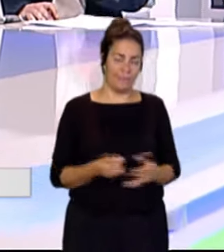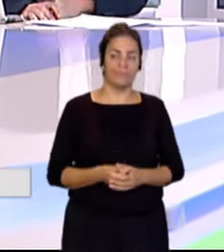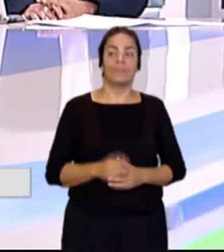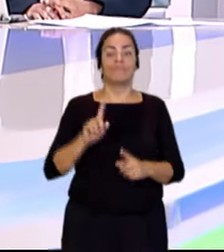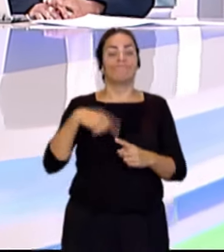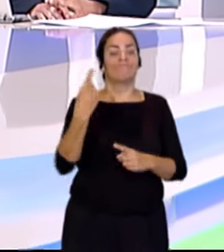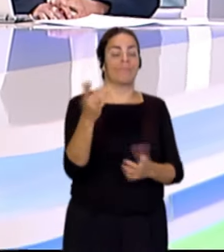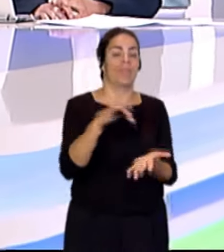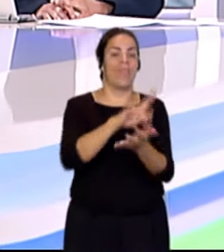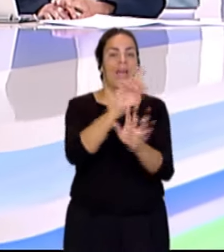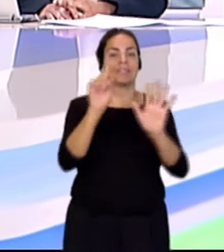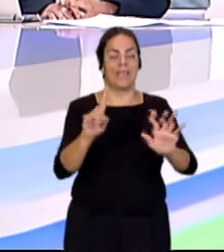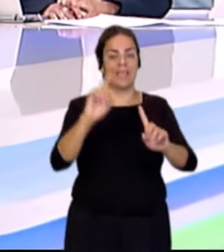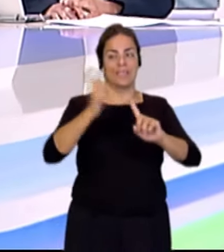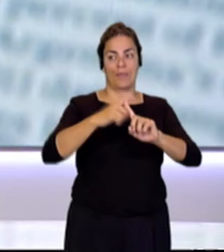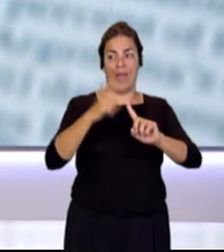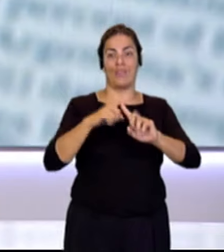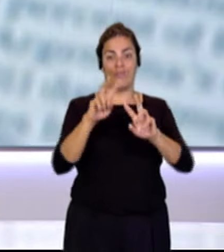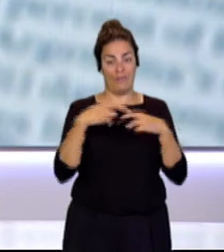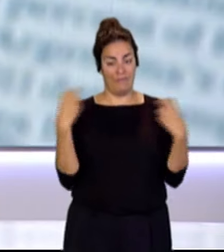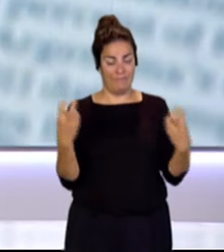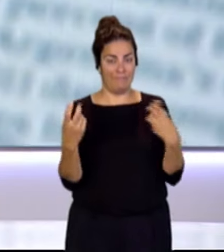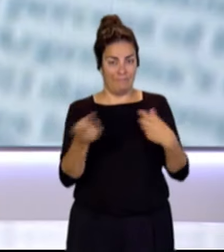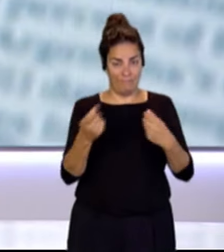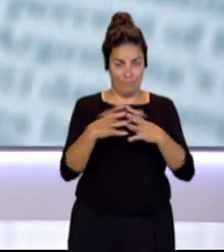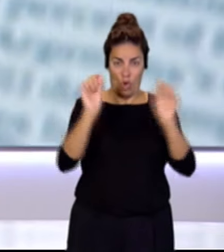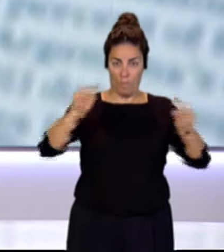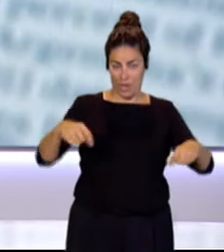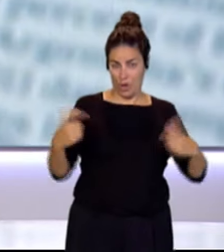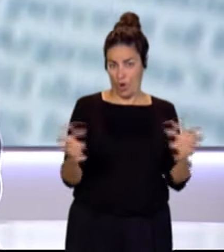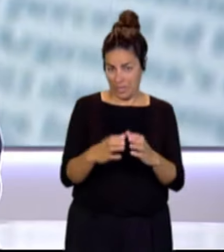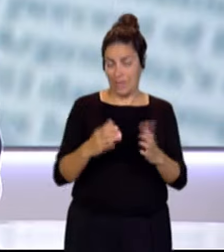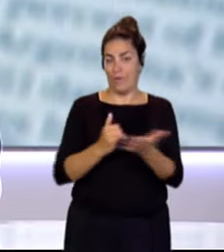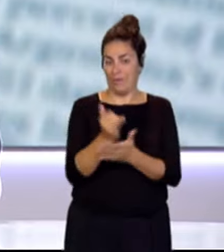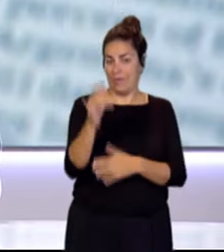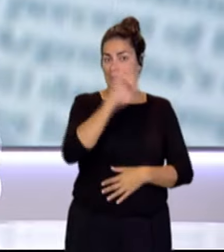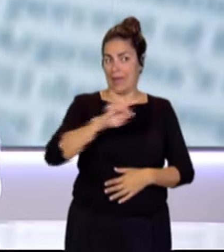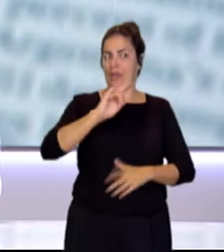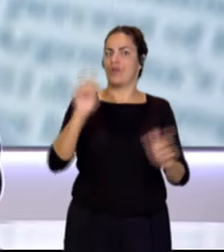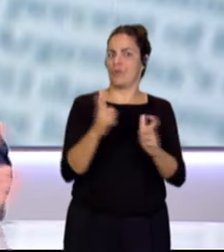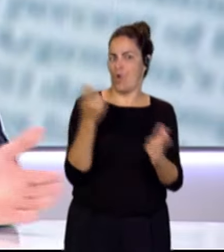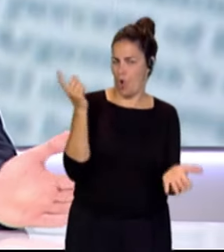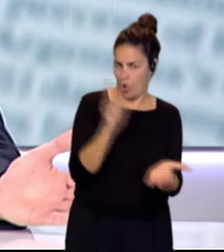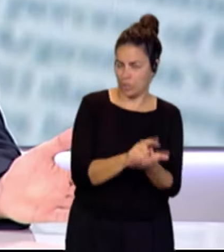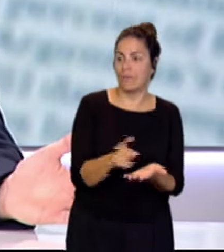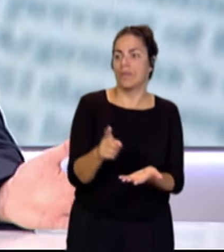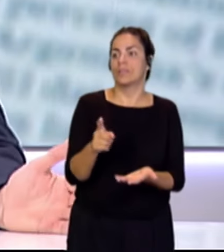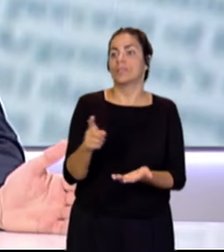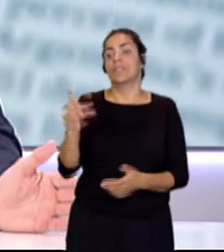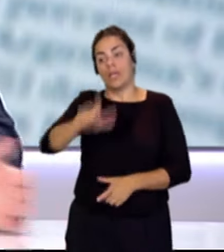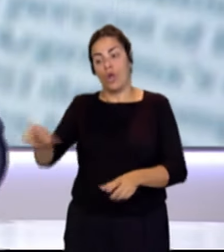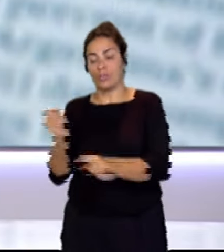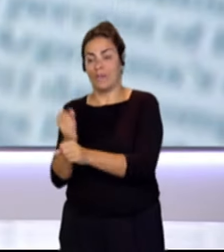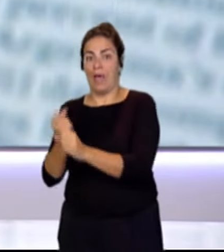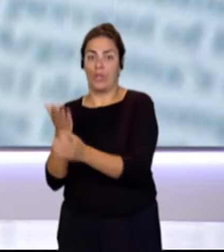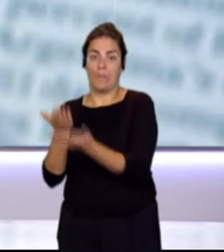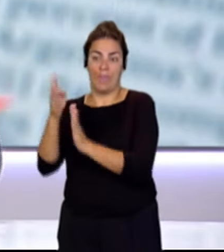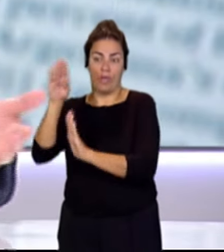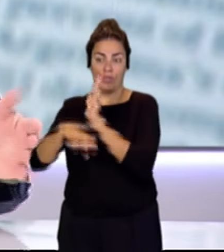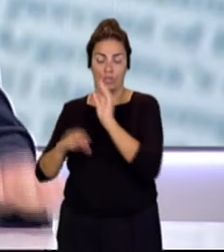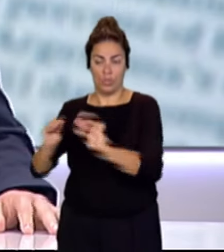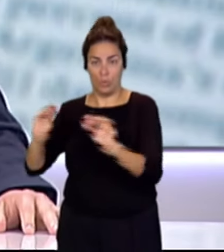reunión de Esa mesa de negociación del convenio colectivo del campo canario entendemos a los trabajadores que piden una mejora de sus condiciones y